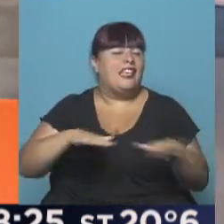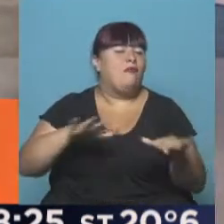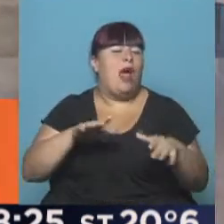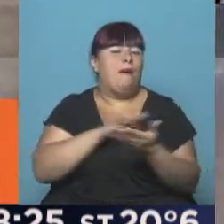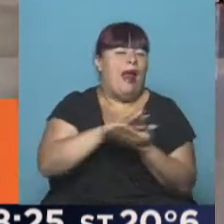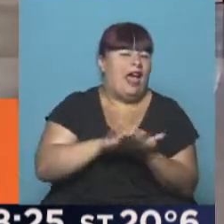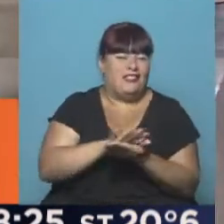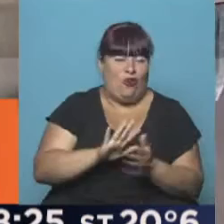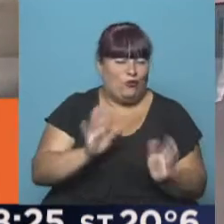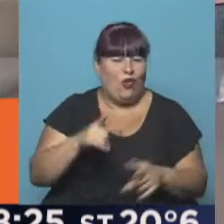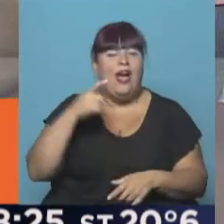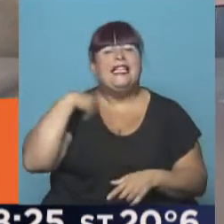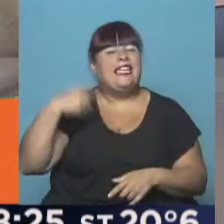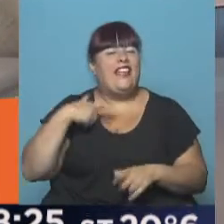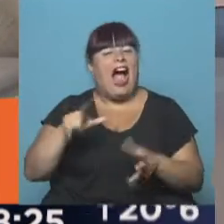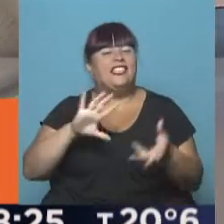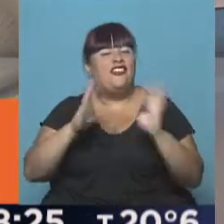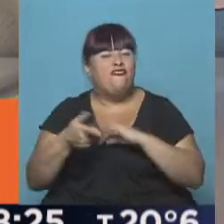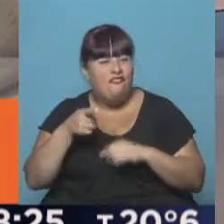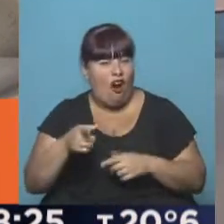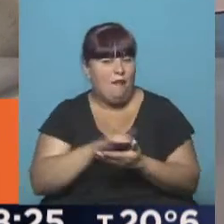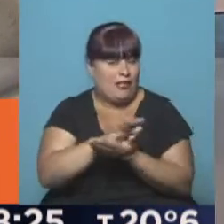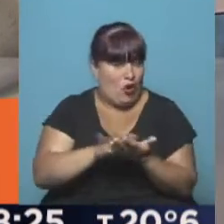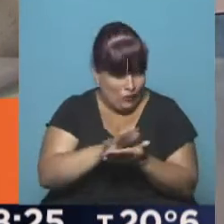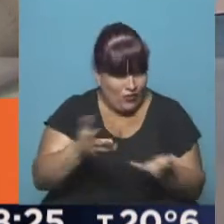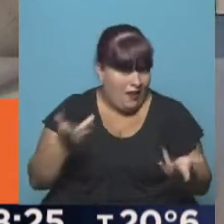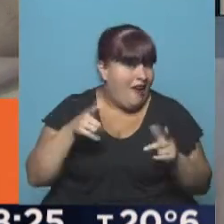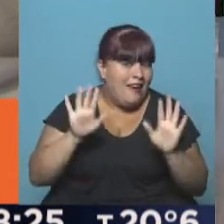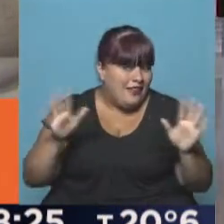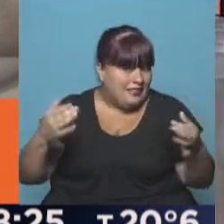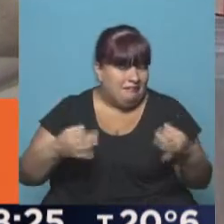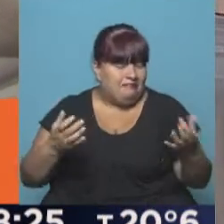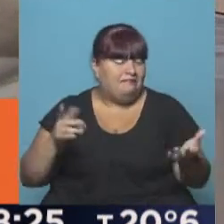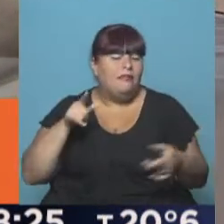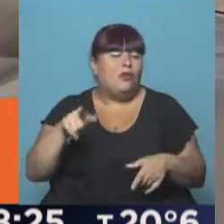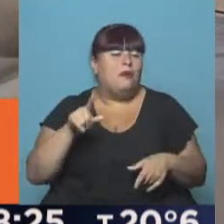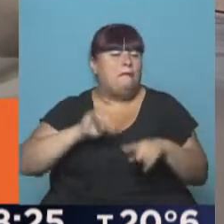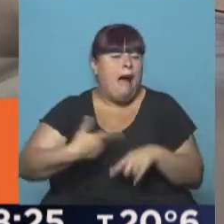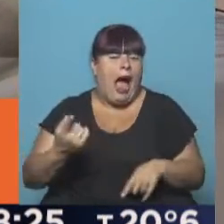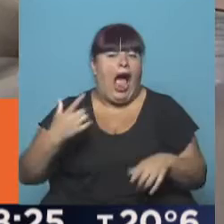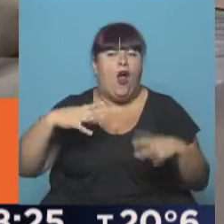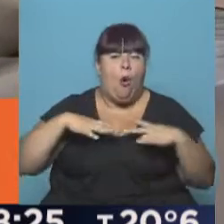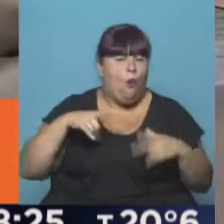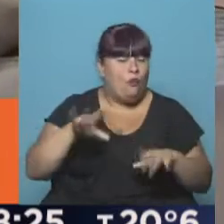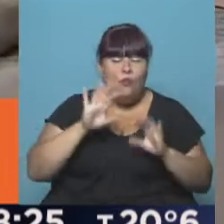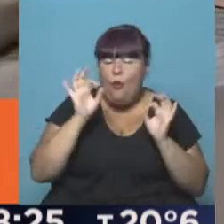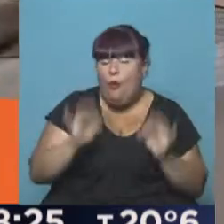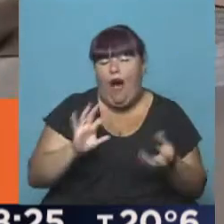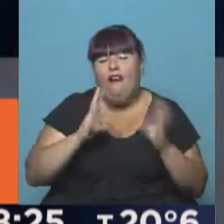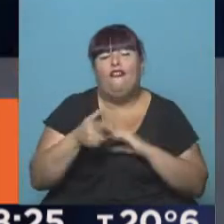de negociación los sindicatos tienen esa manera de negociar buena parte es digamos el paro la huelga es una de las